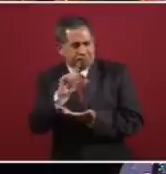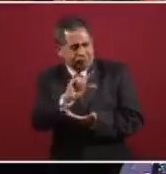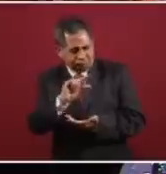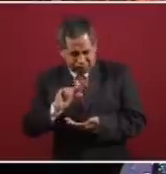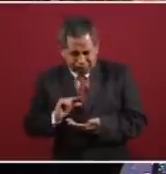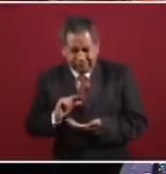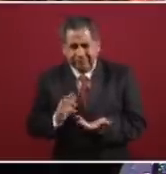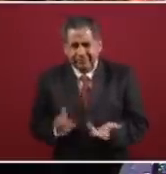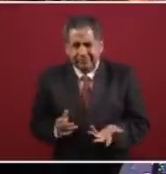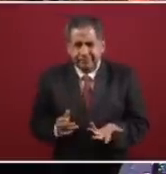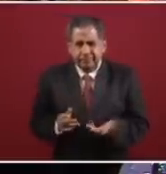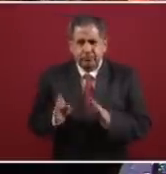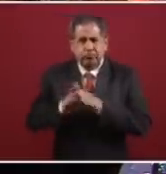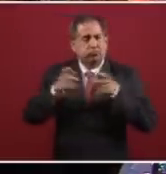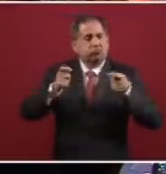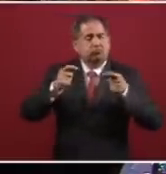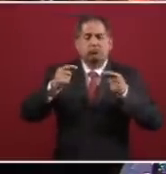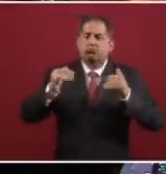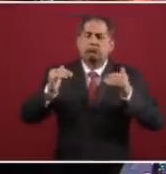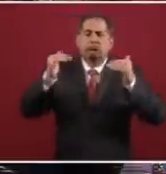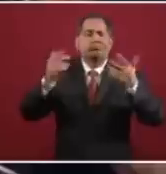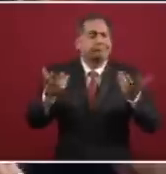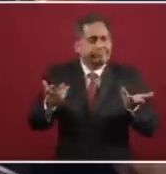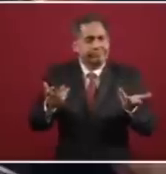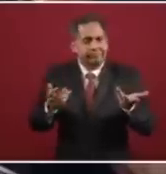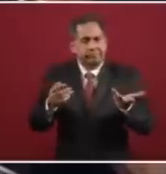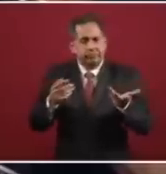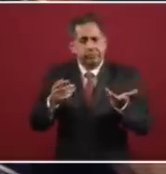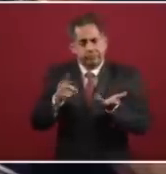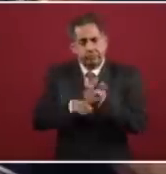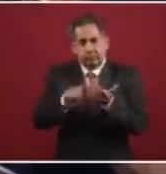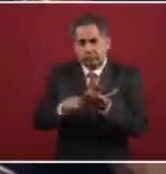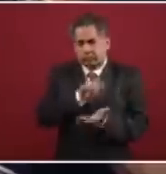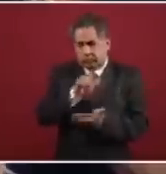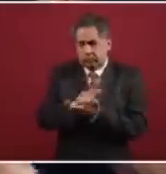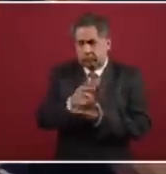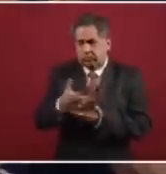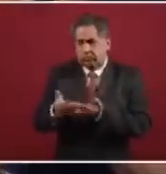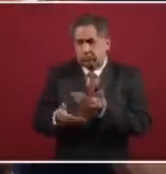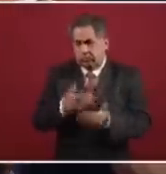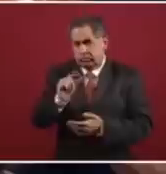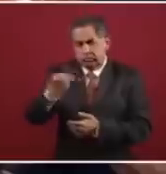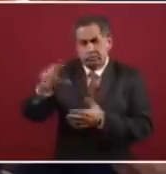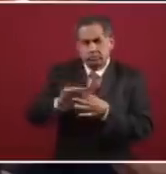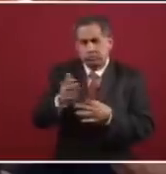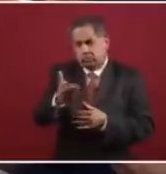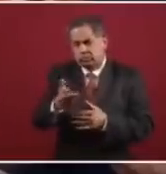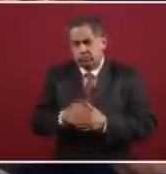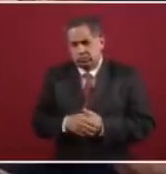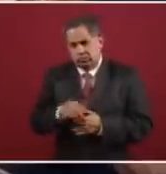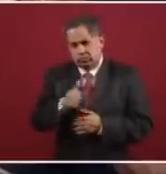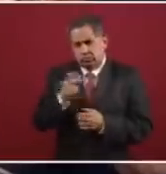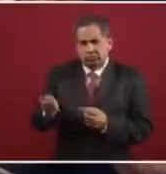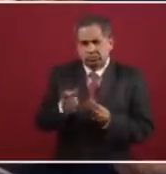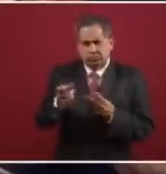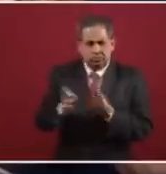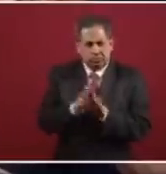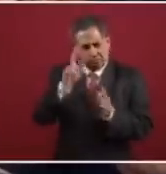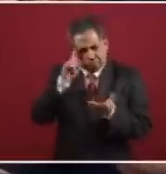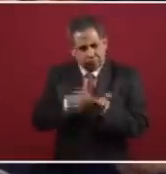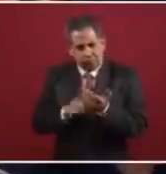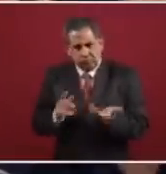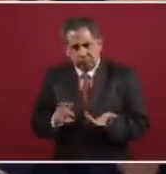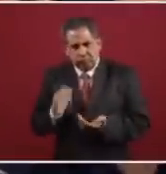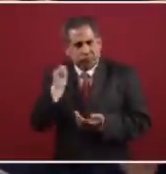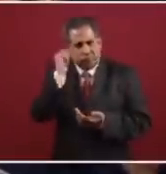de mandos medios y que sí les aplica la ley del servicio profesional de carrera. Yo te hago otra pregunta. Yo creo que no